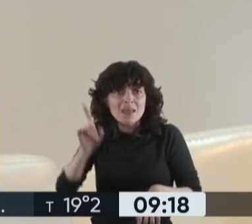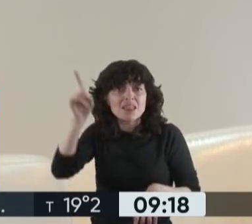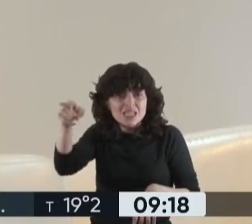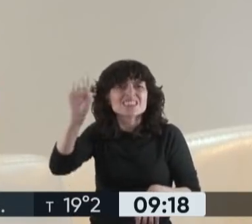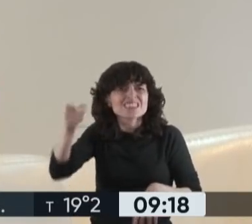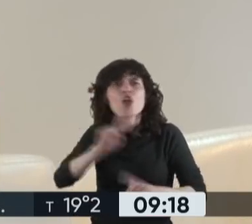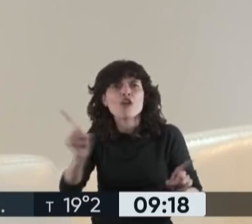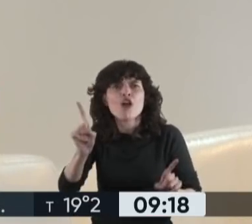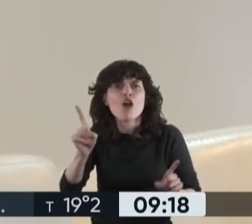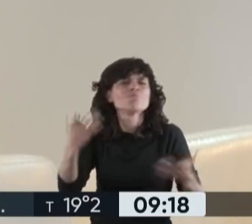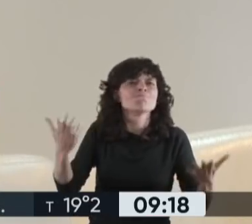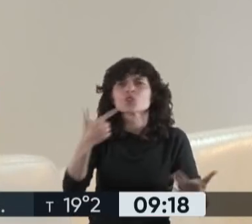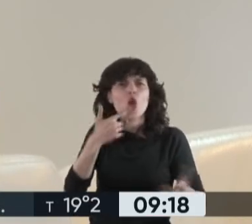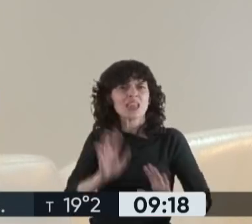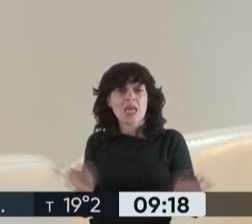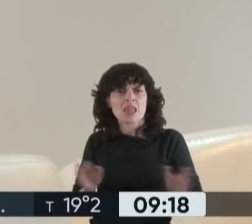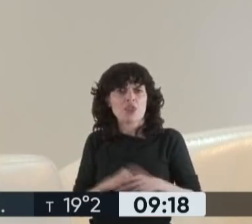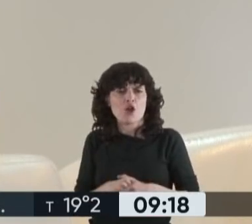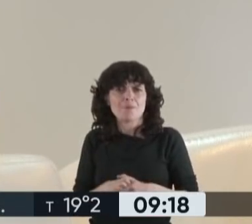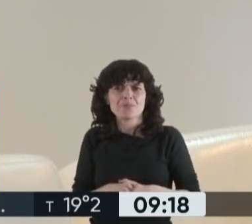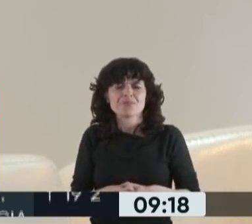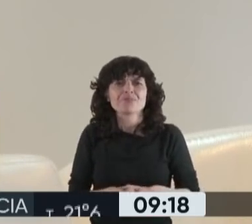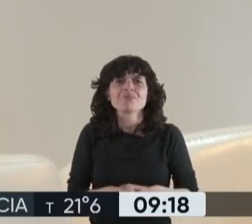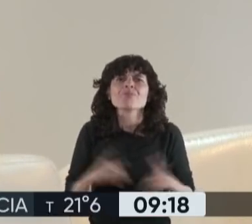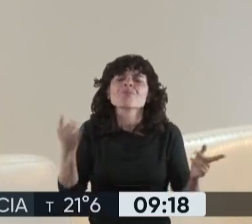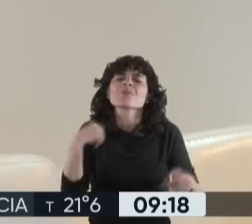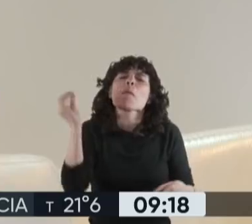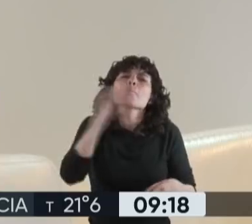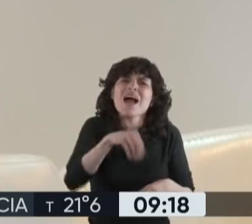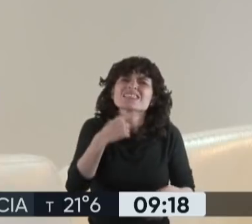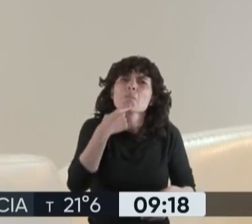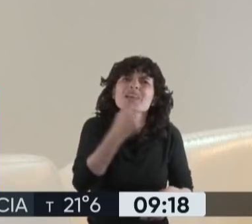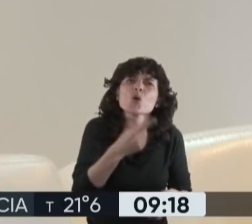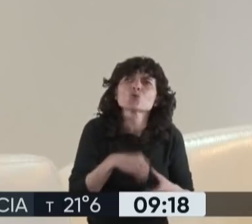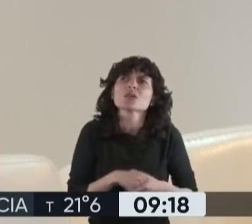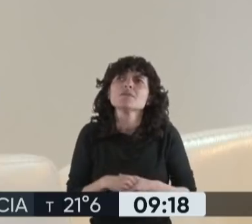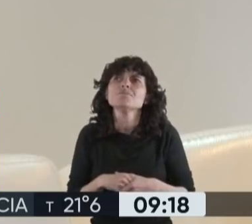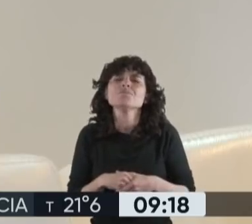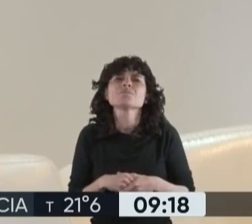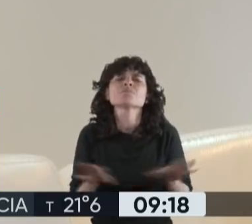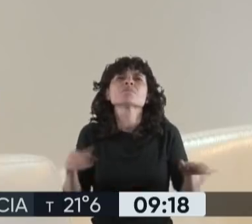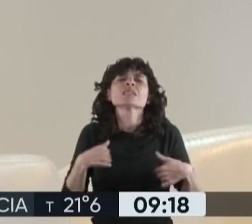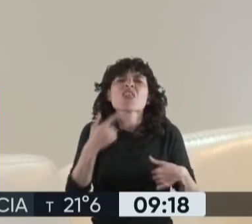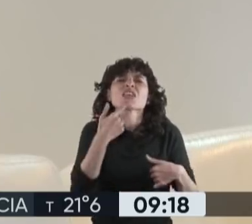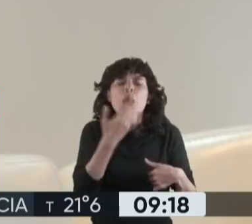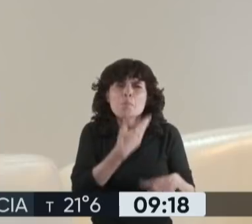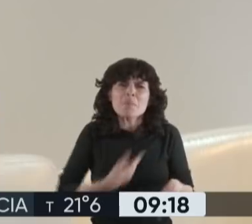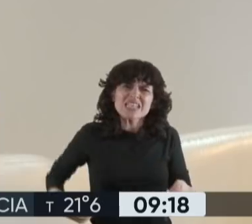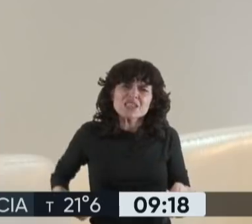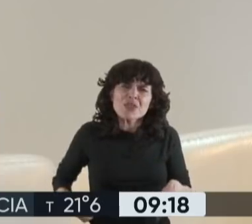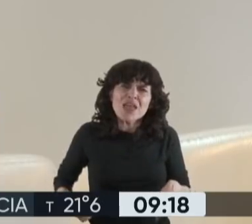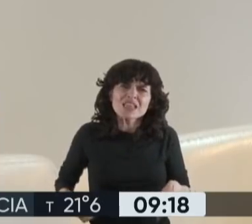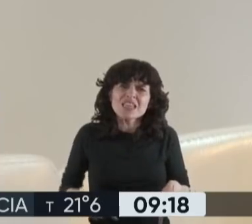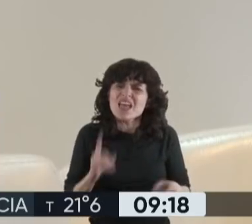quiero agregar también otra pregunta, si me permite. Entiendo que el presidente se